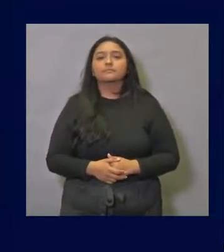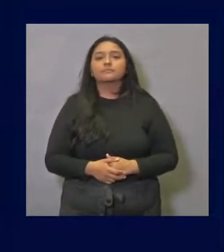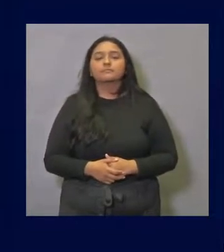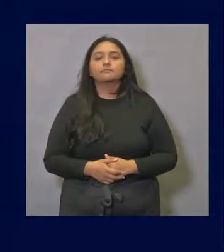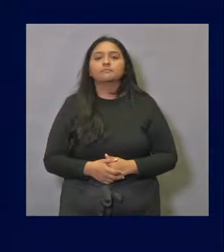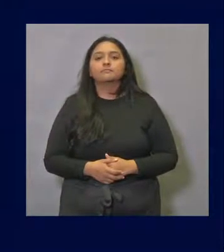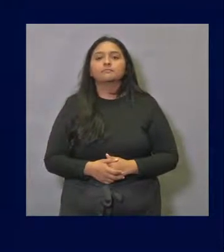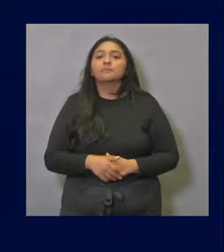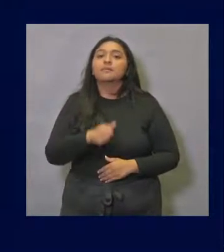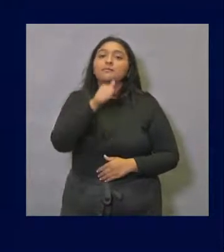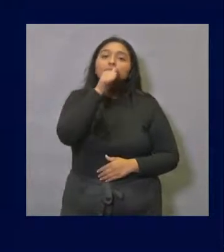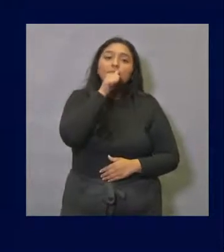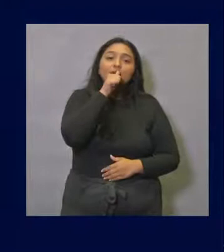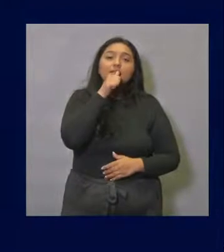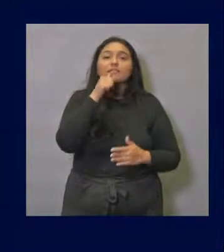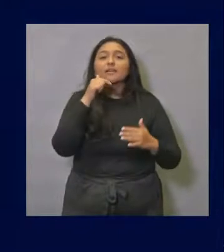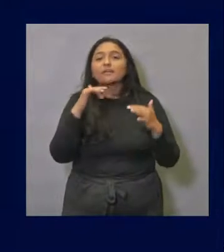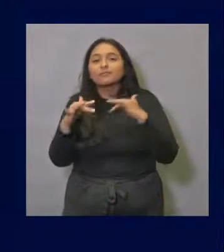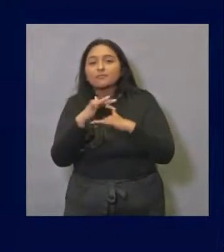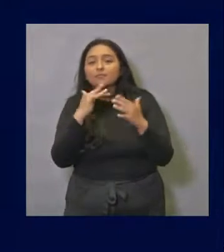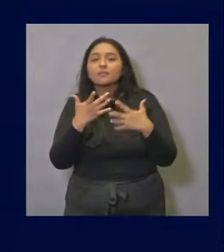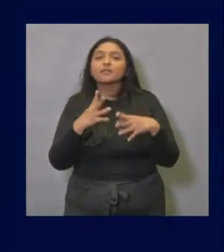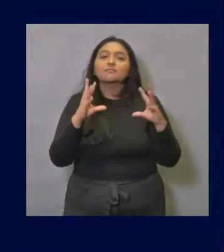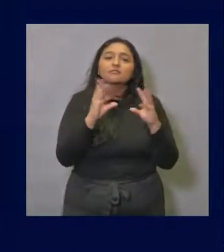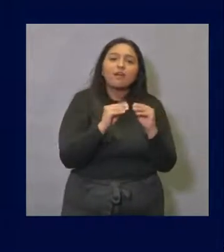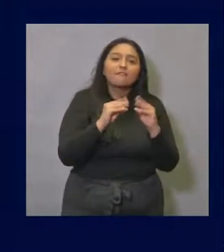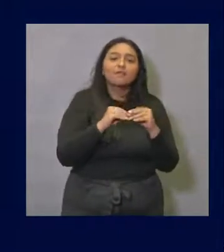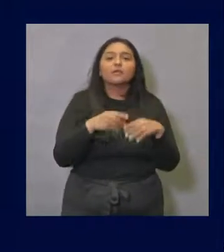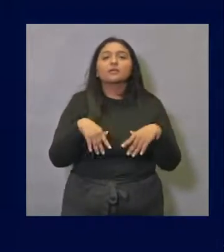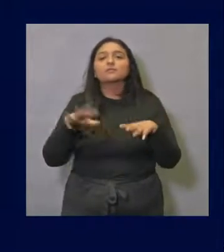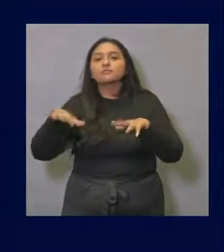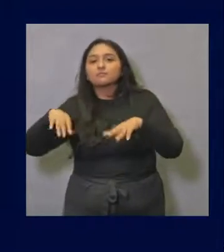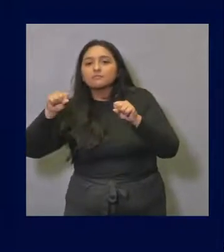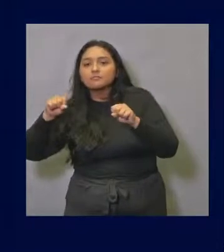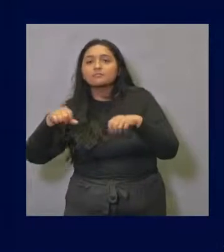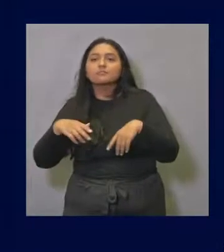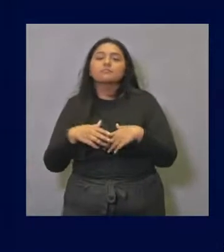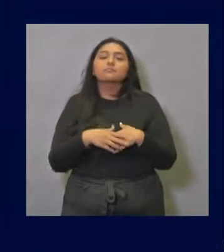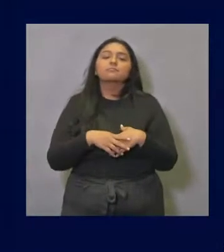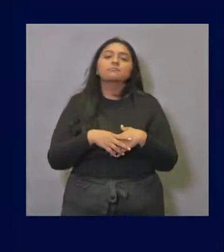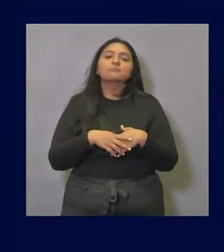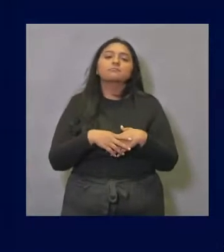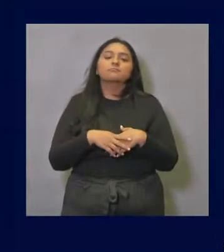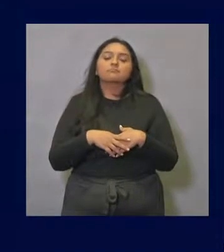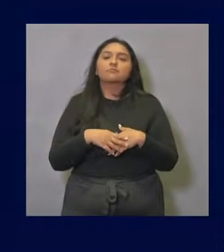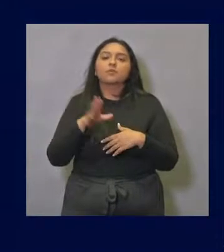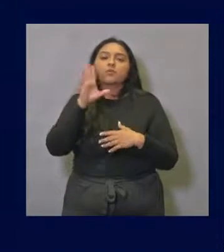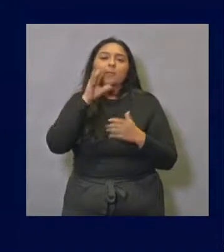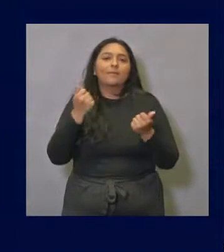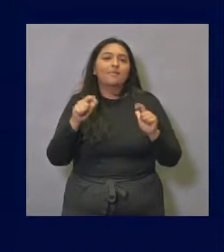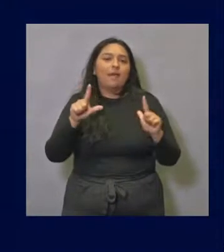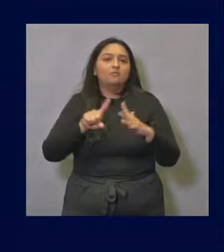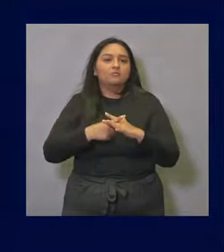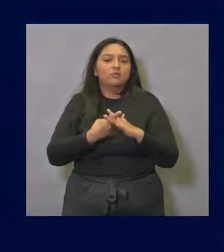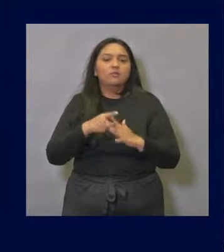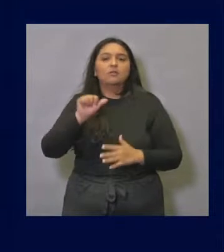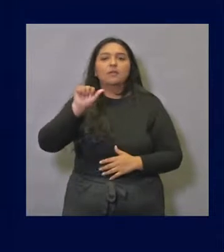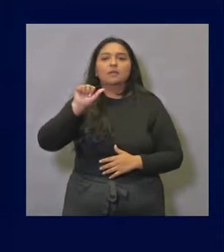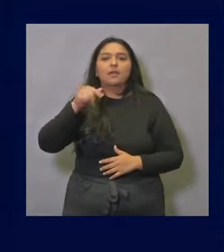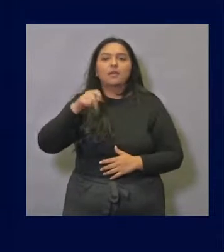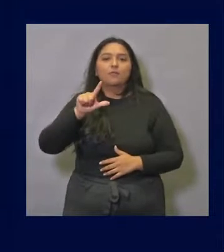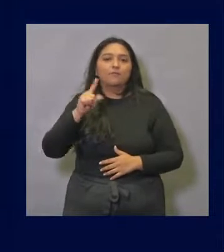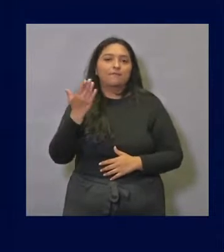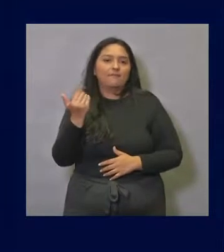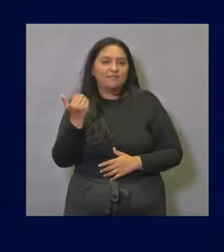y eventos privados como conferencias, recepciones a partir del jueves 15 de abril con